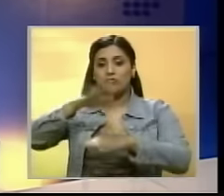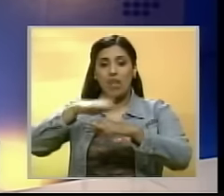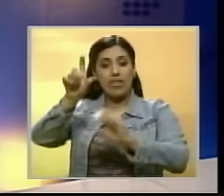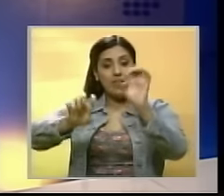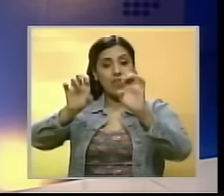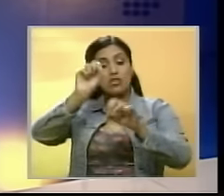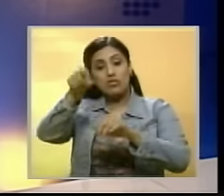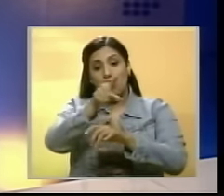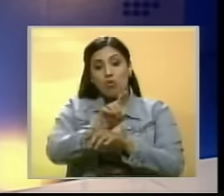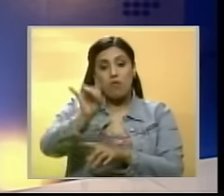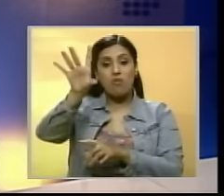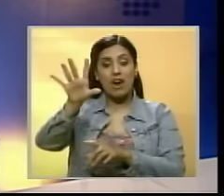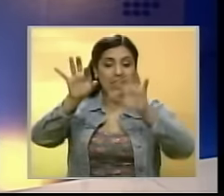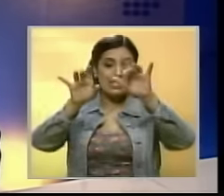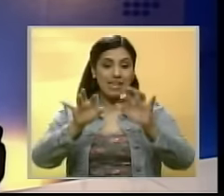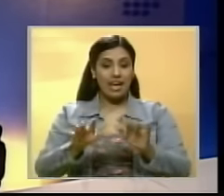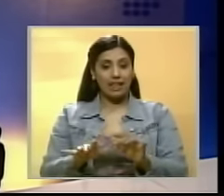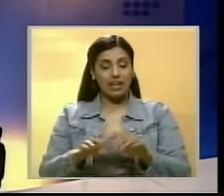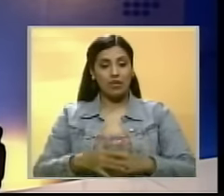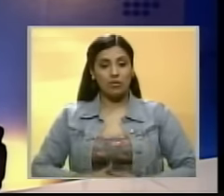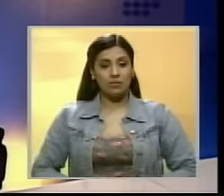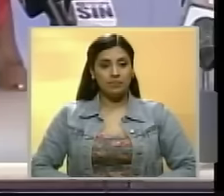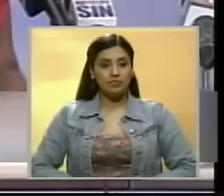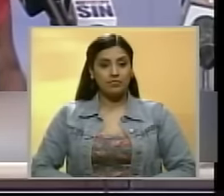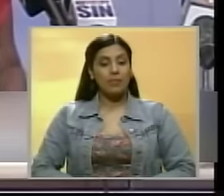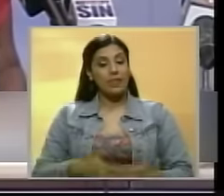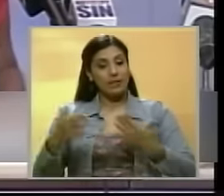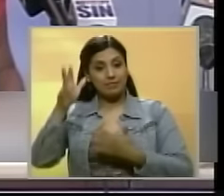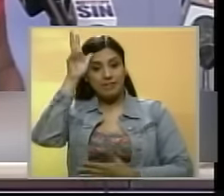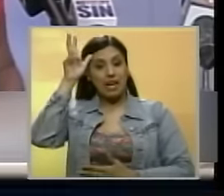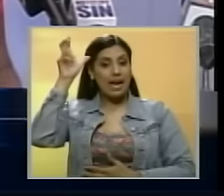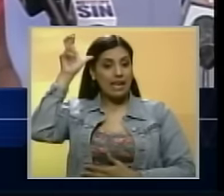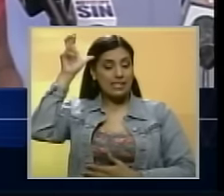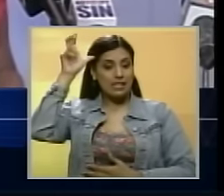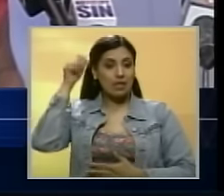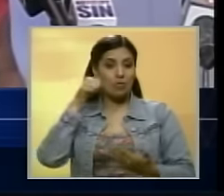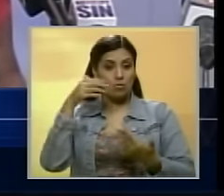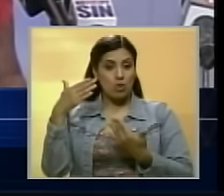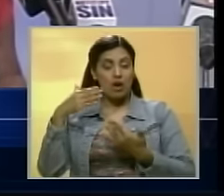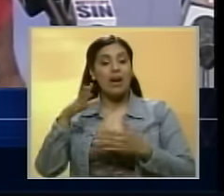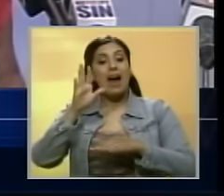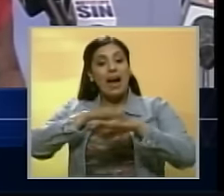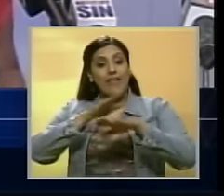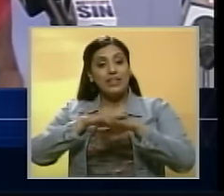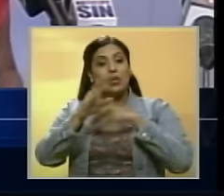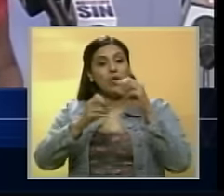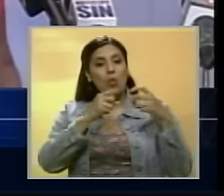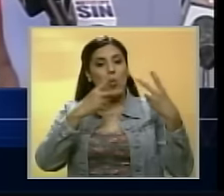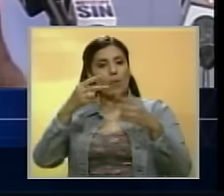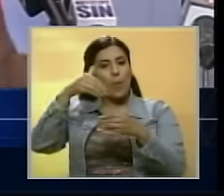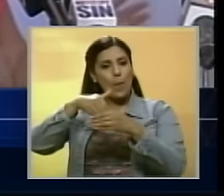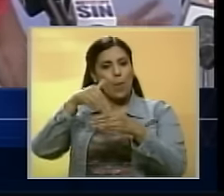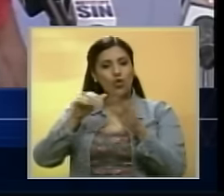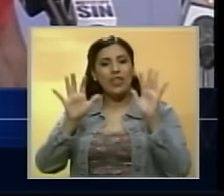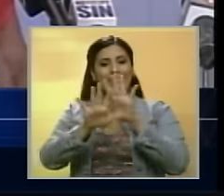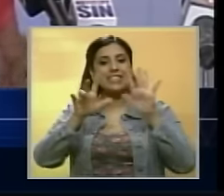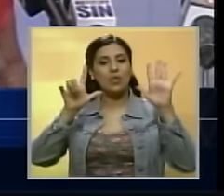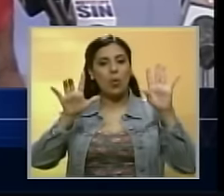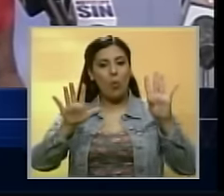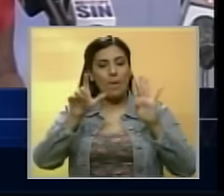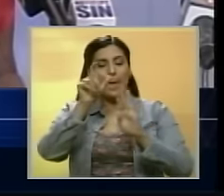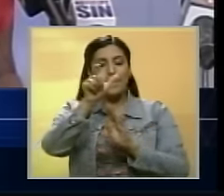46 asamblea general del ente regional la canciller de la República delc Rodríguez anunció que se realizó una votación con 19